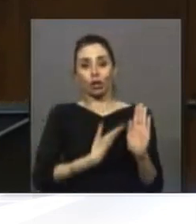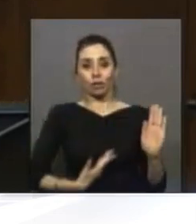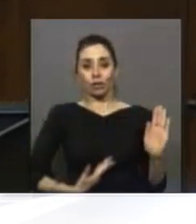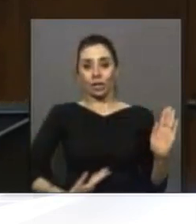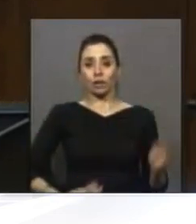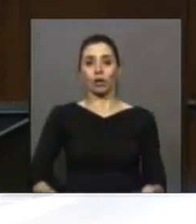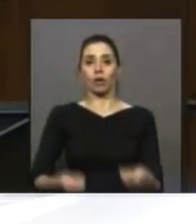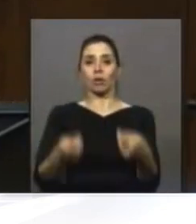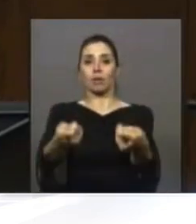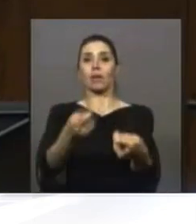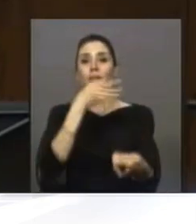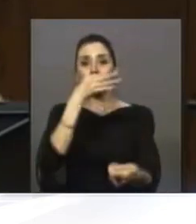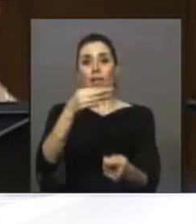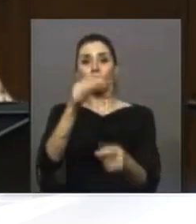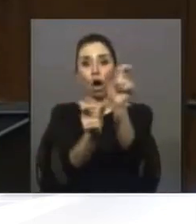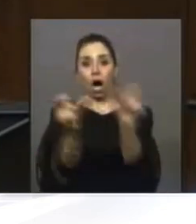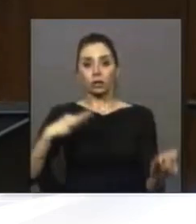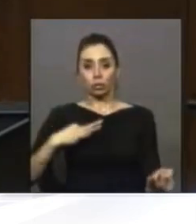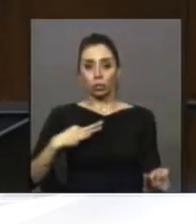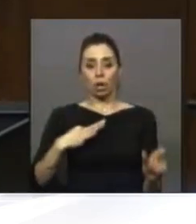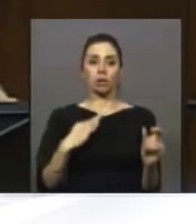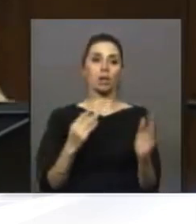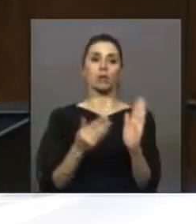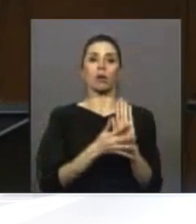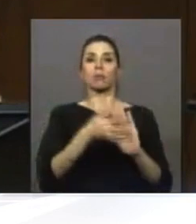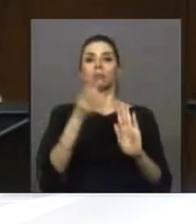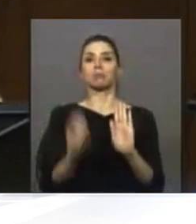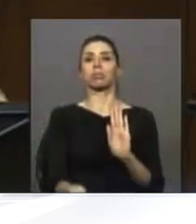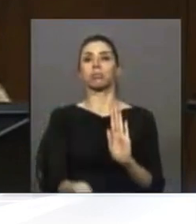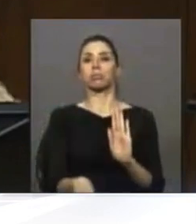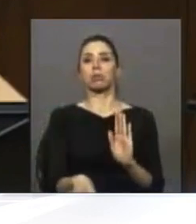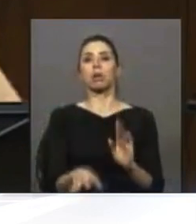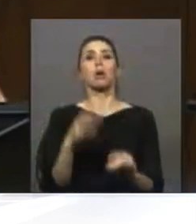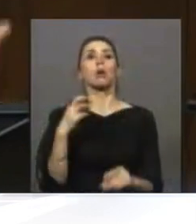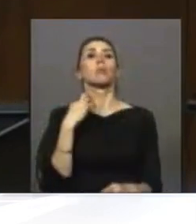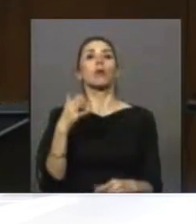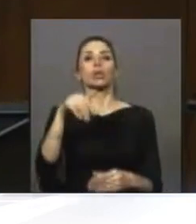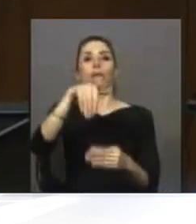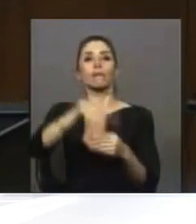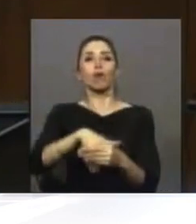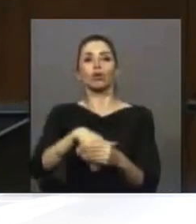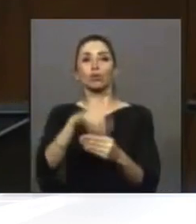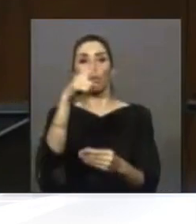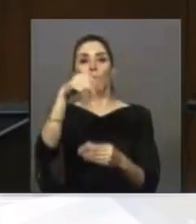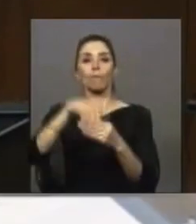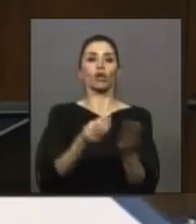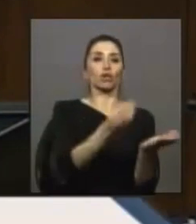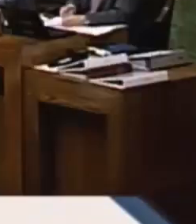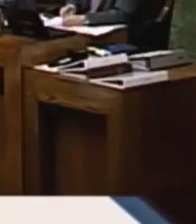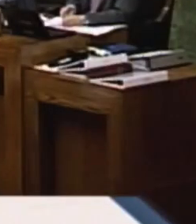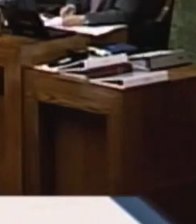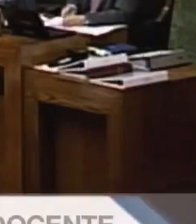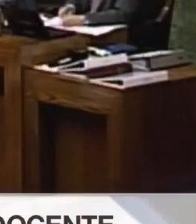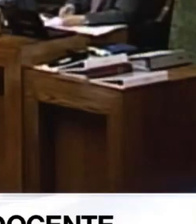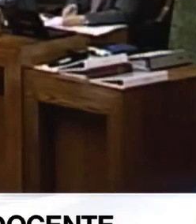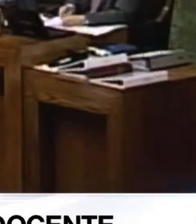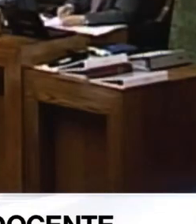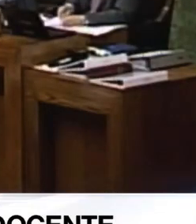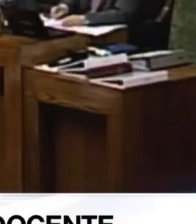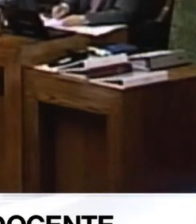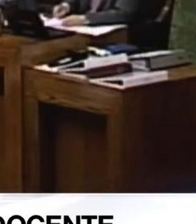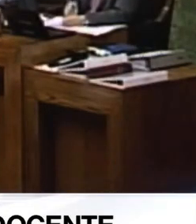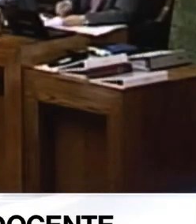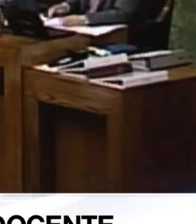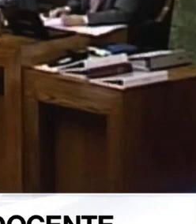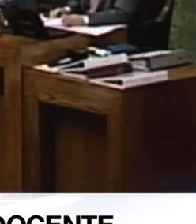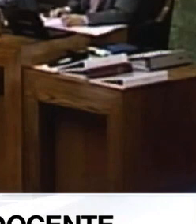planteado a la ciudadanía se nos caiga por una votación, por un voto más, un voto menos. Polémico debate